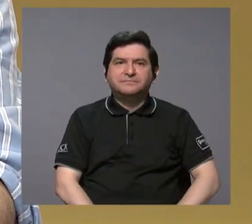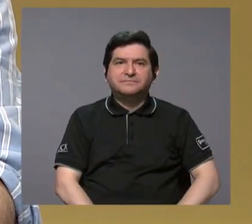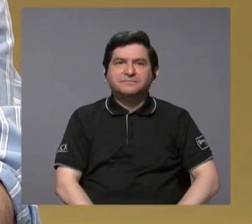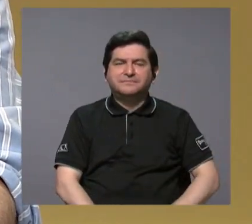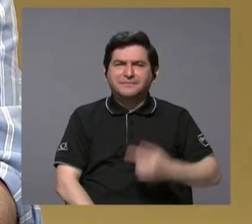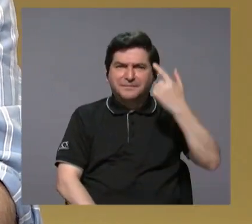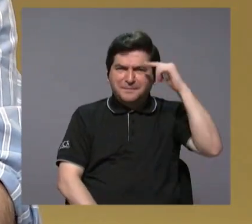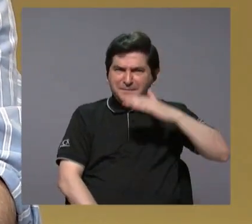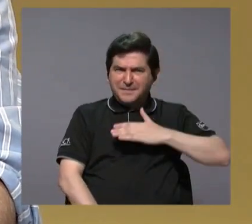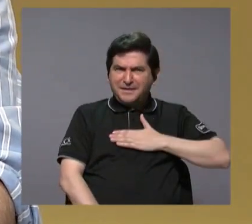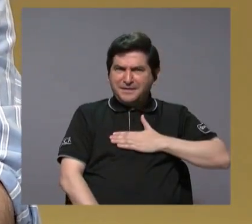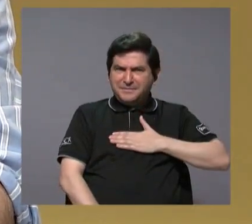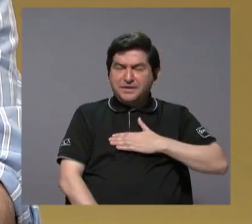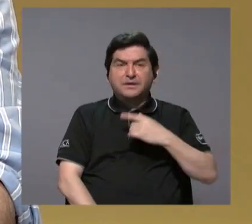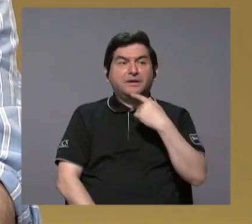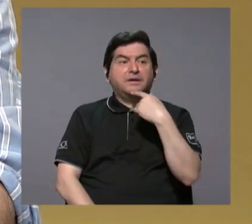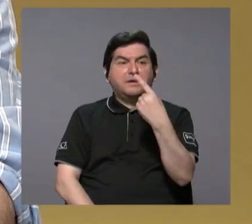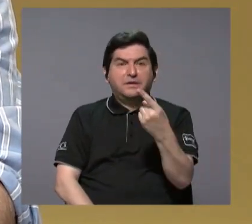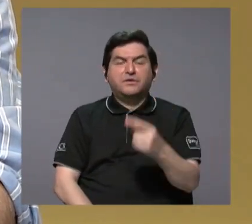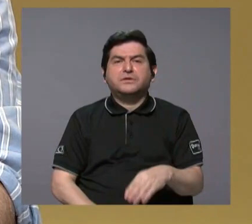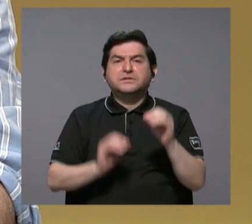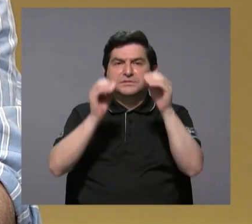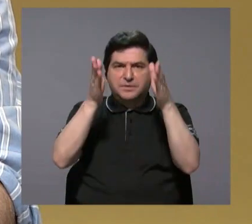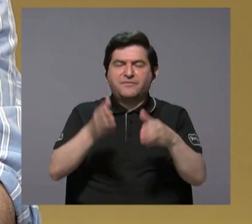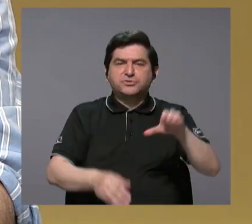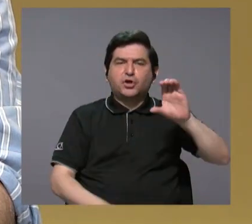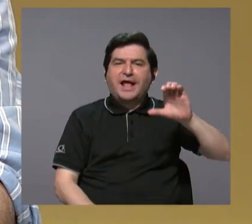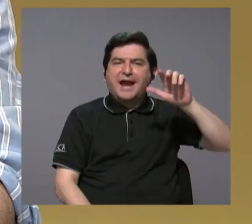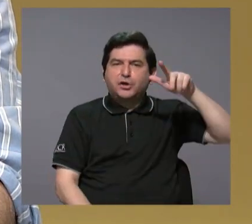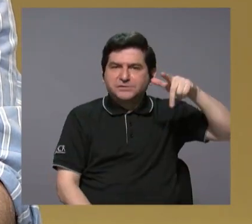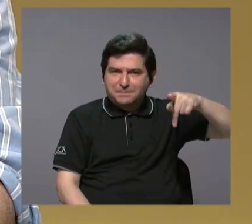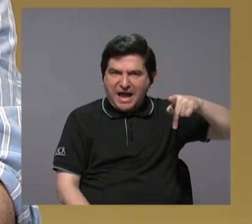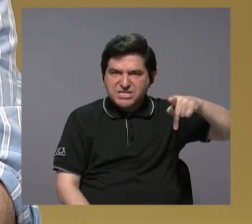Para mí, y lo menciona el profesor,